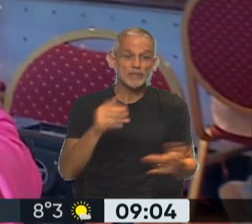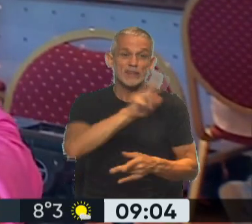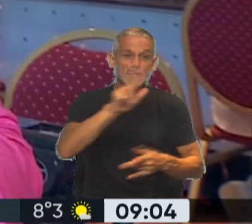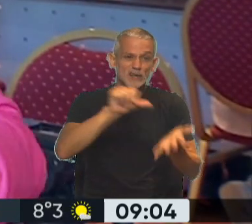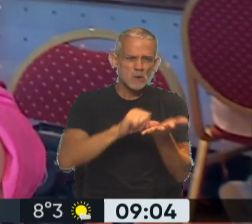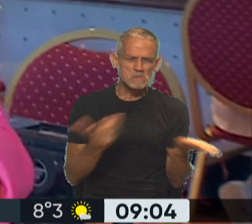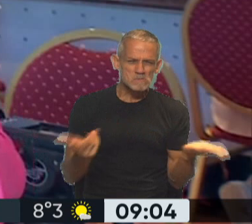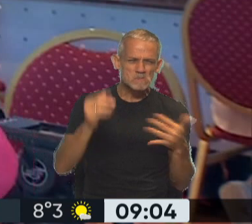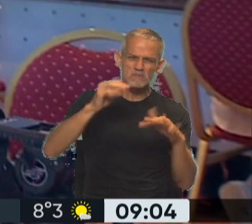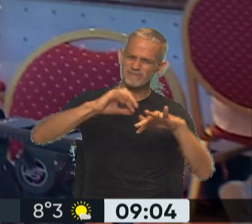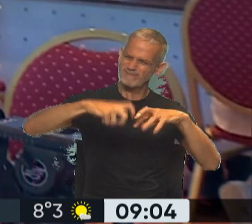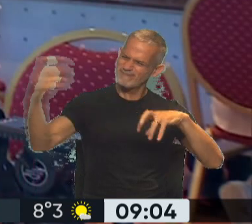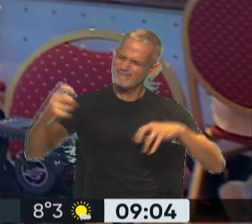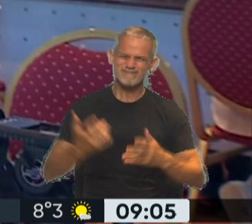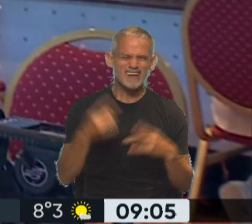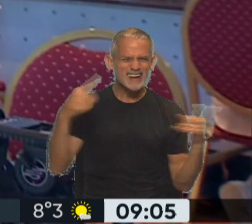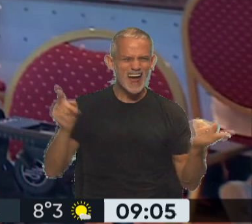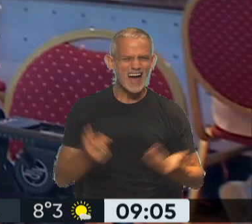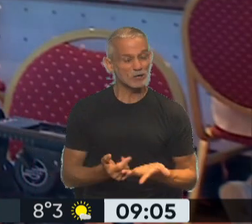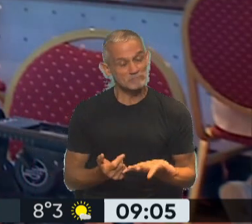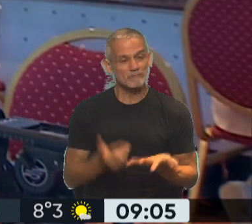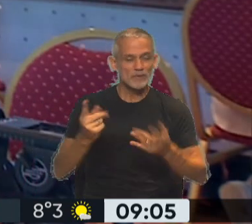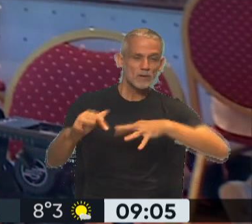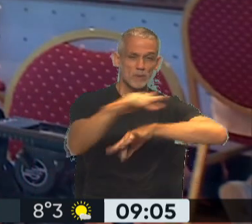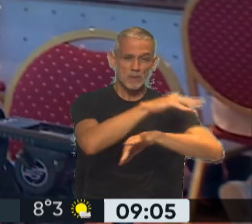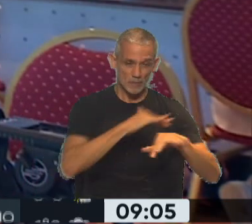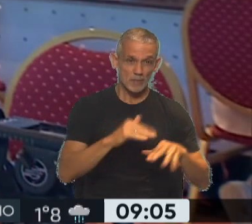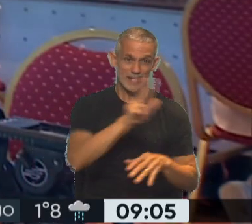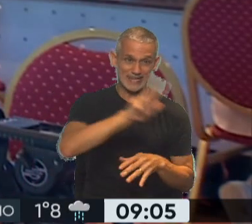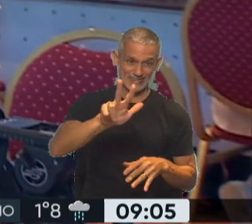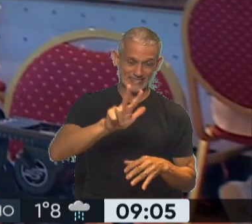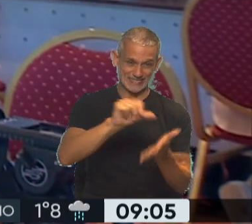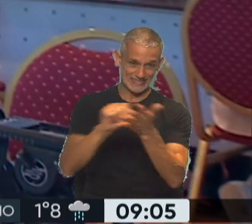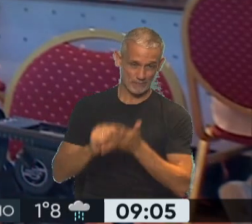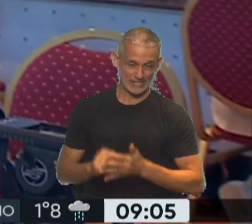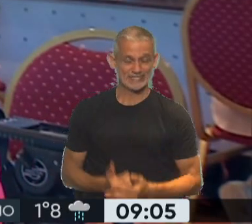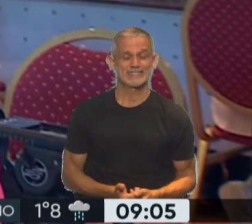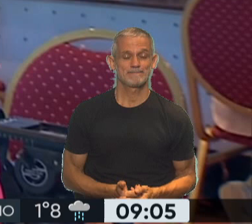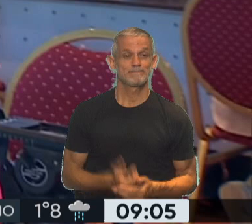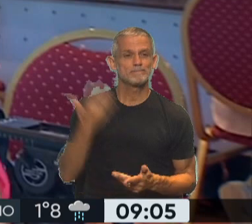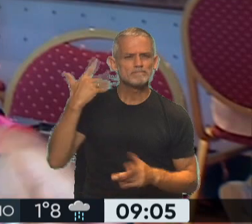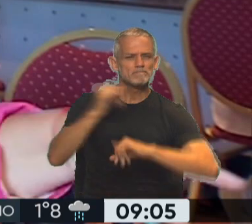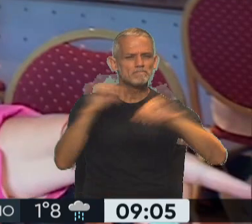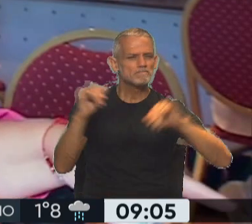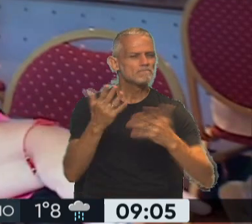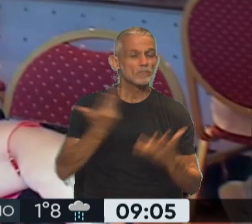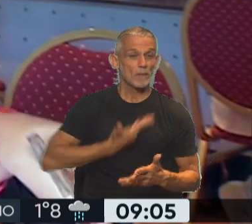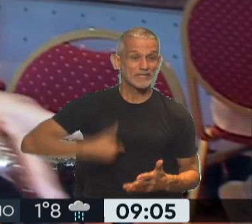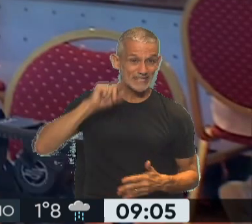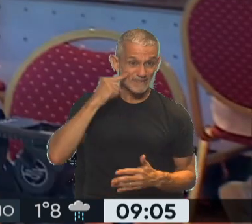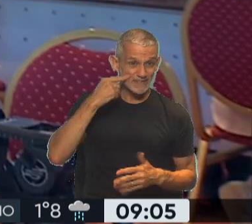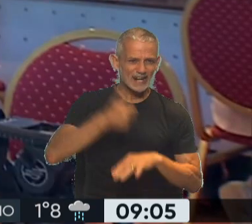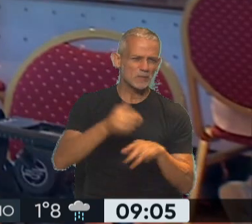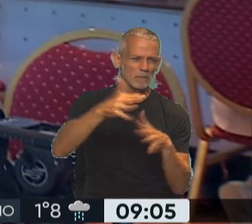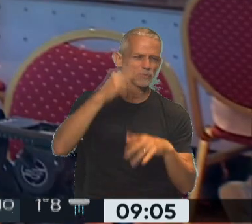estados que vienen a discutir las realidades de todas las economías latinoamericanas decíamos antes que bueno el presidente Fernández